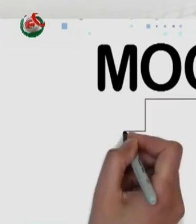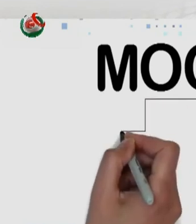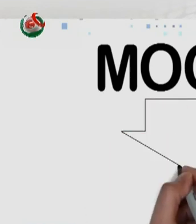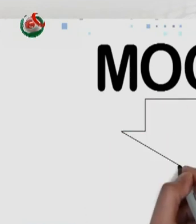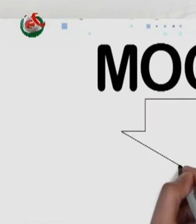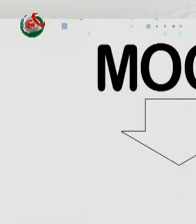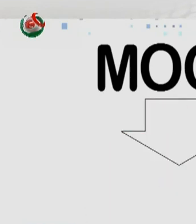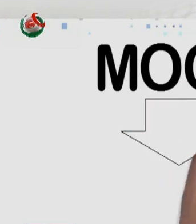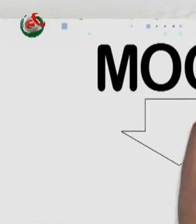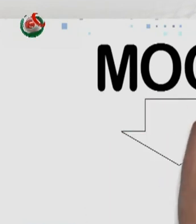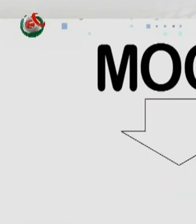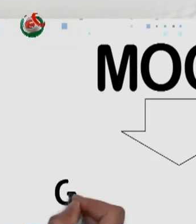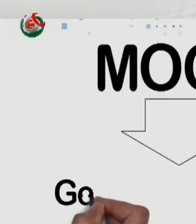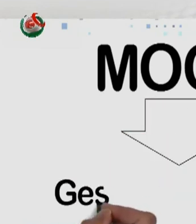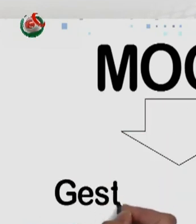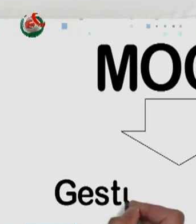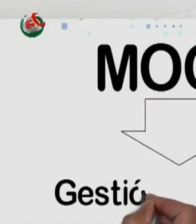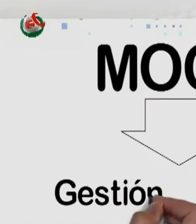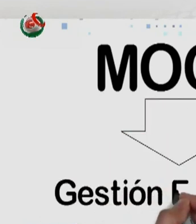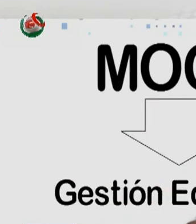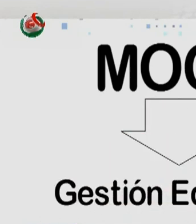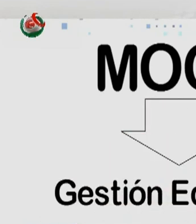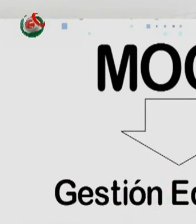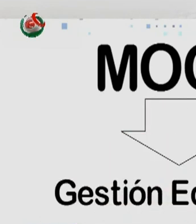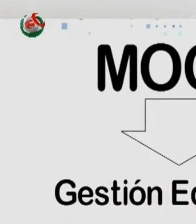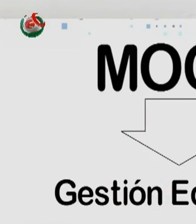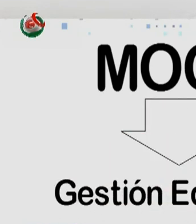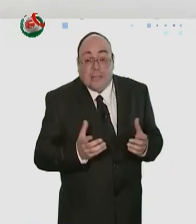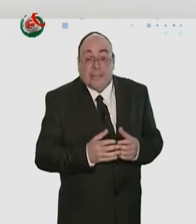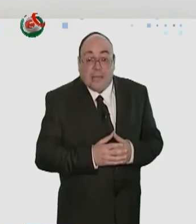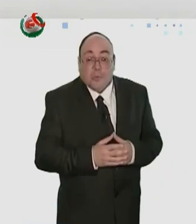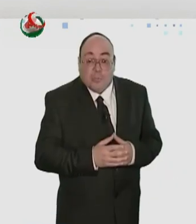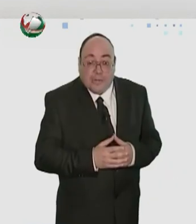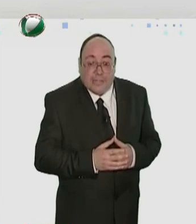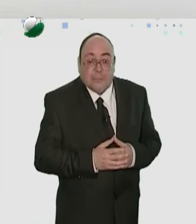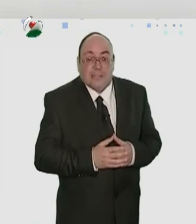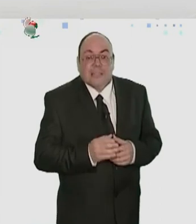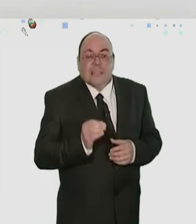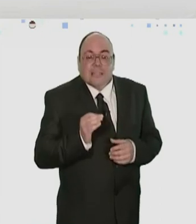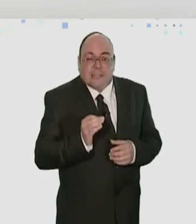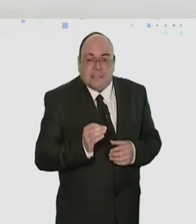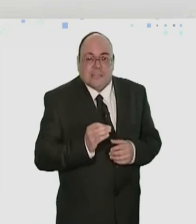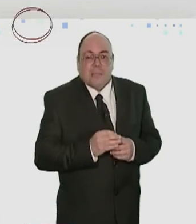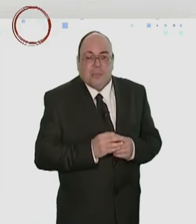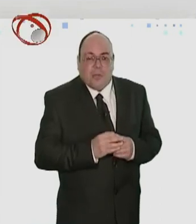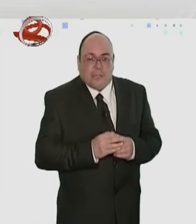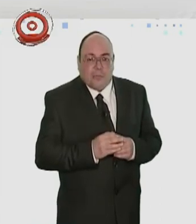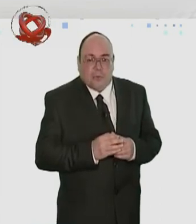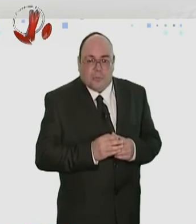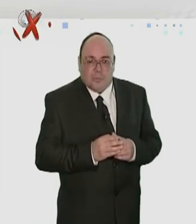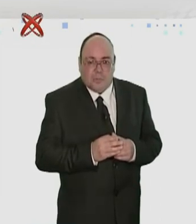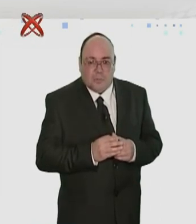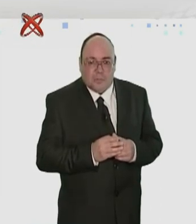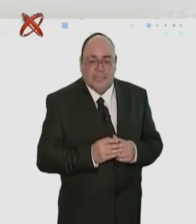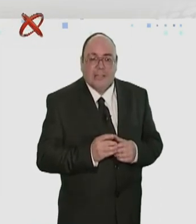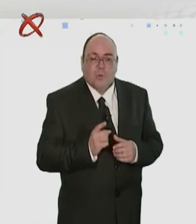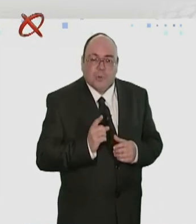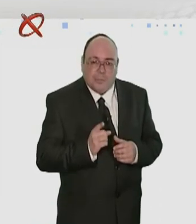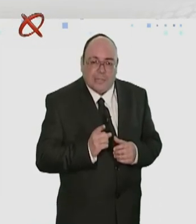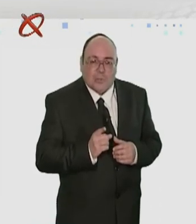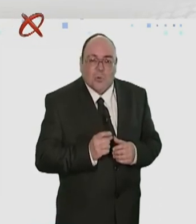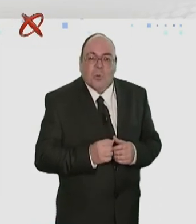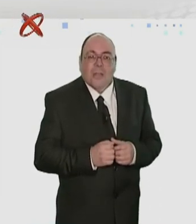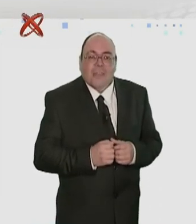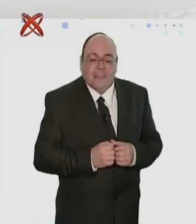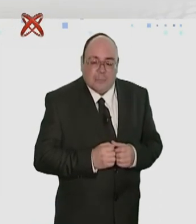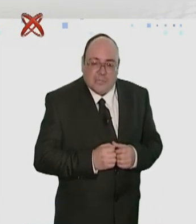mexicox.gov.mx, dar de alta una cuenta gratuita, verificando que los datos sean correctos, porque estos datos también se pueden utilizar en caso de emitir